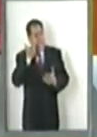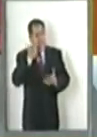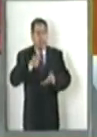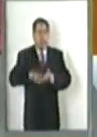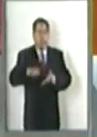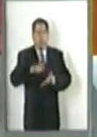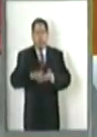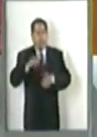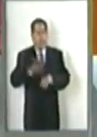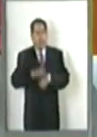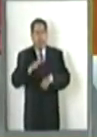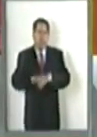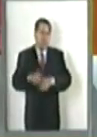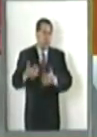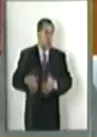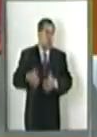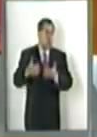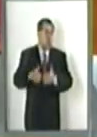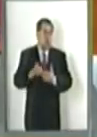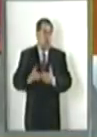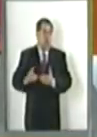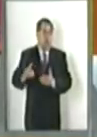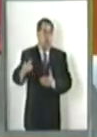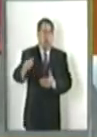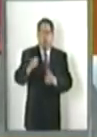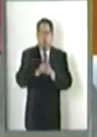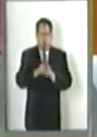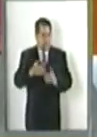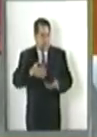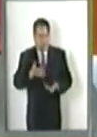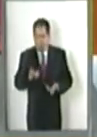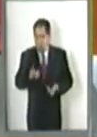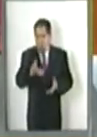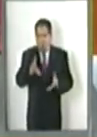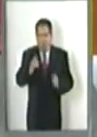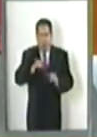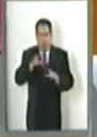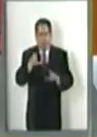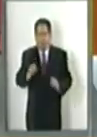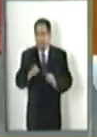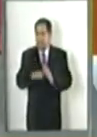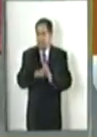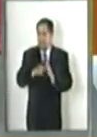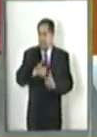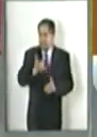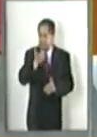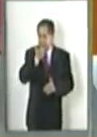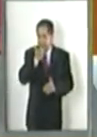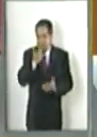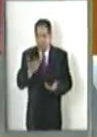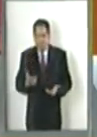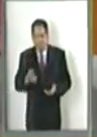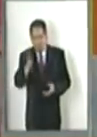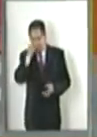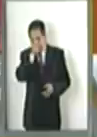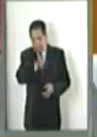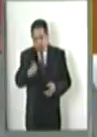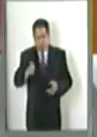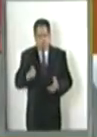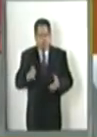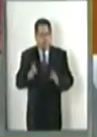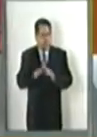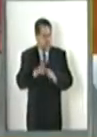y de producción con efectos negativos en el consumidor final, en especial en el de